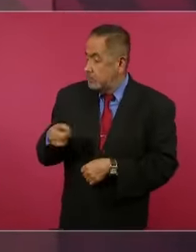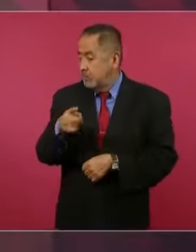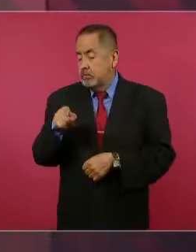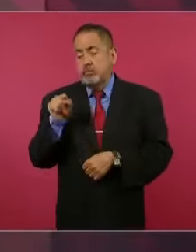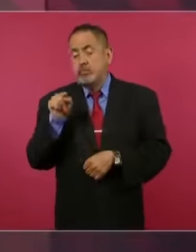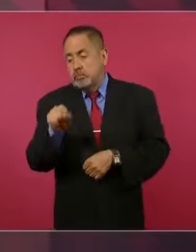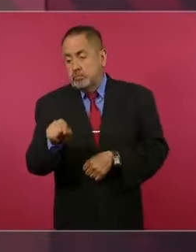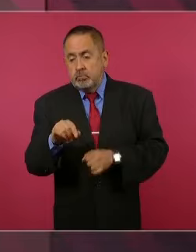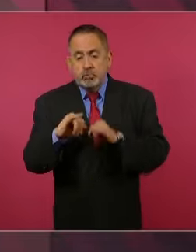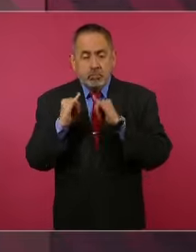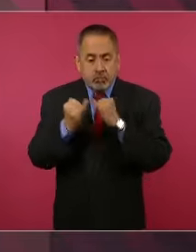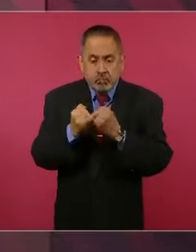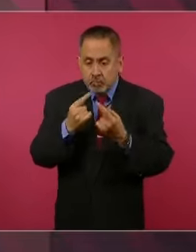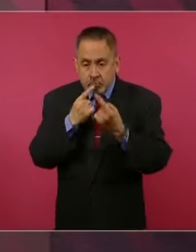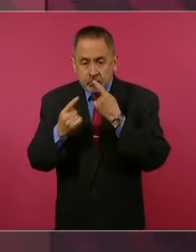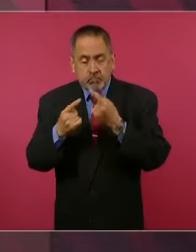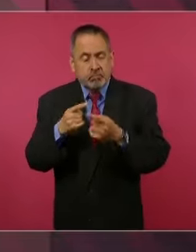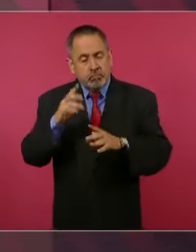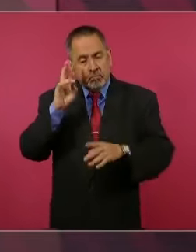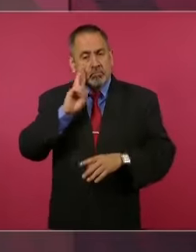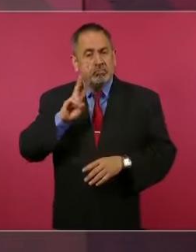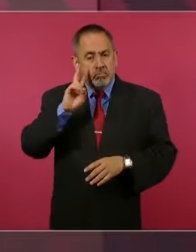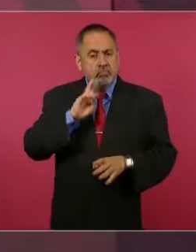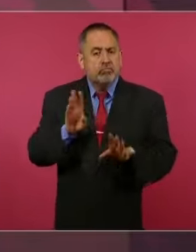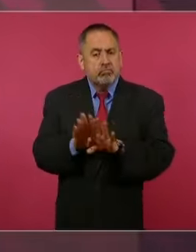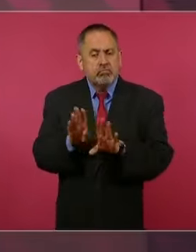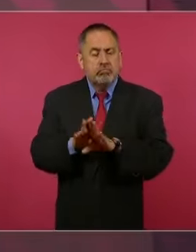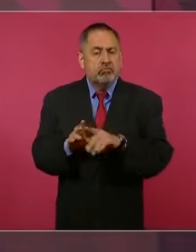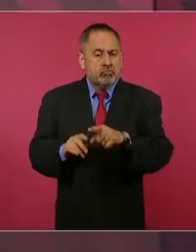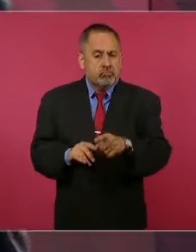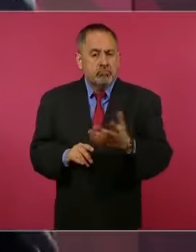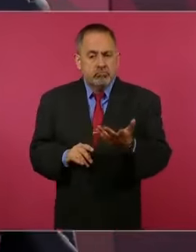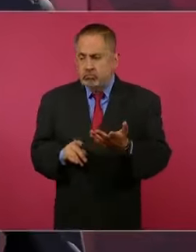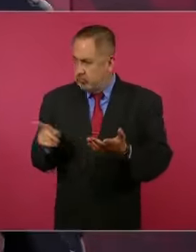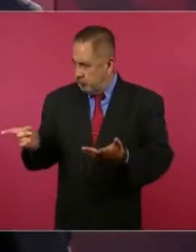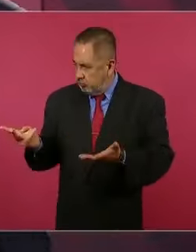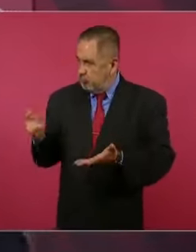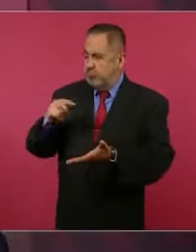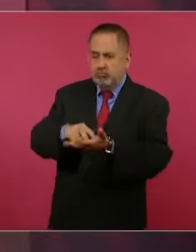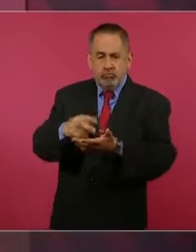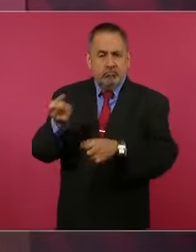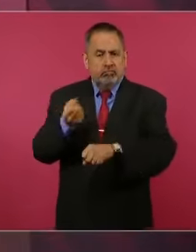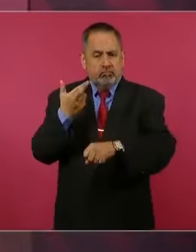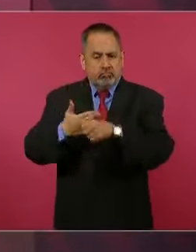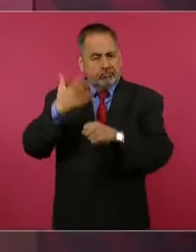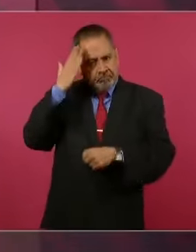que busquen estar presentes